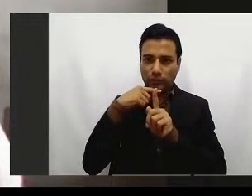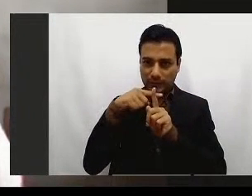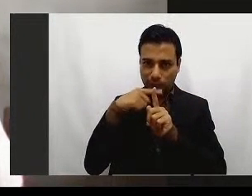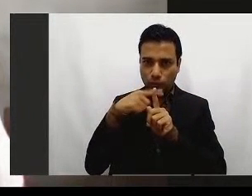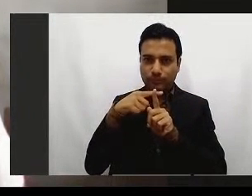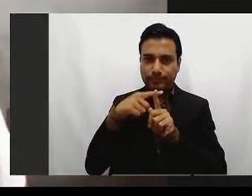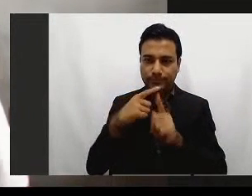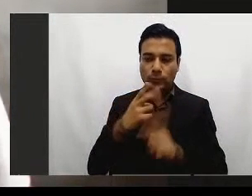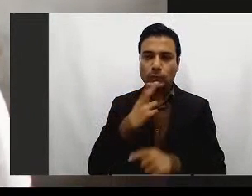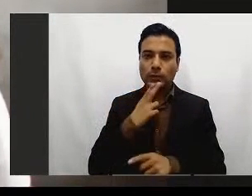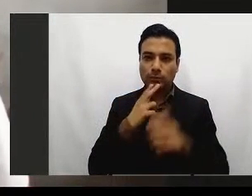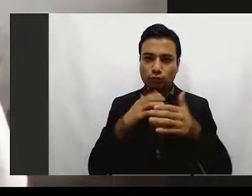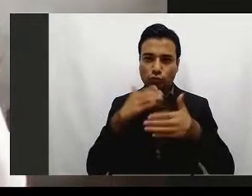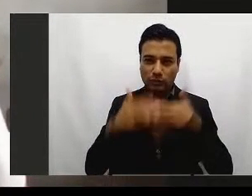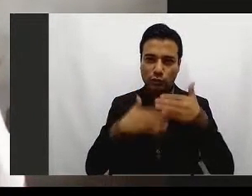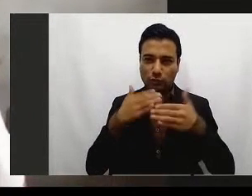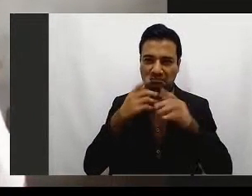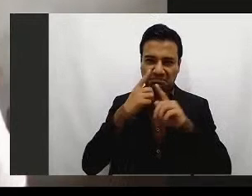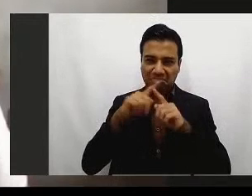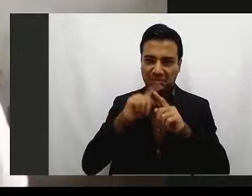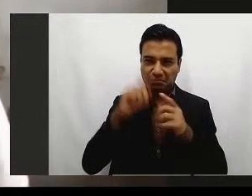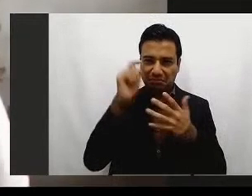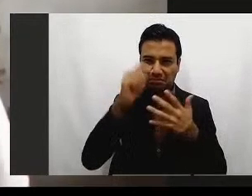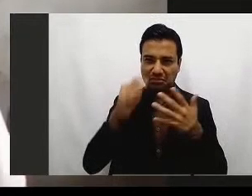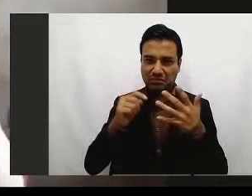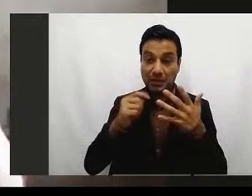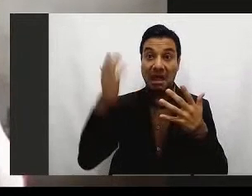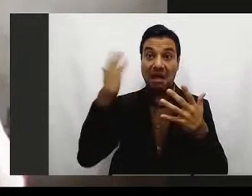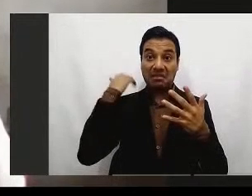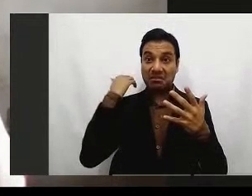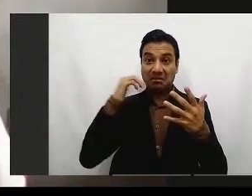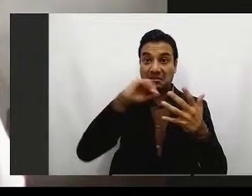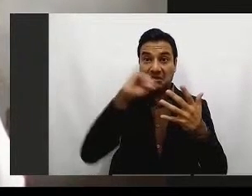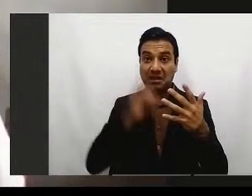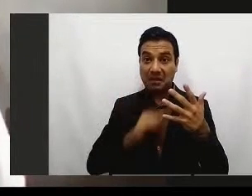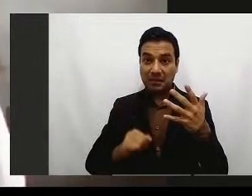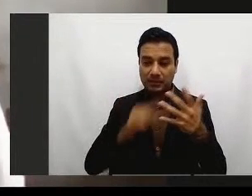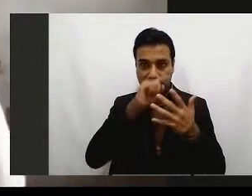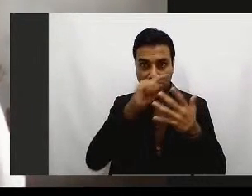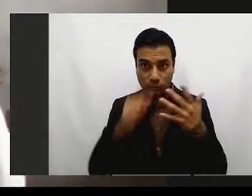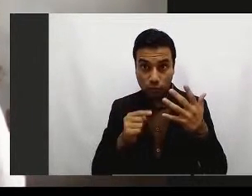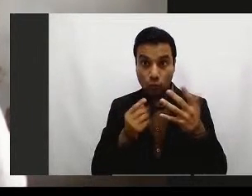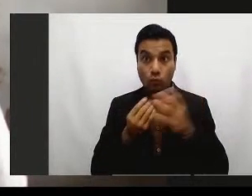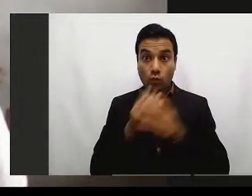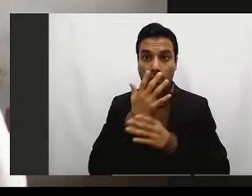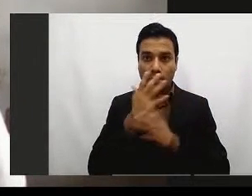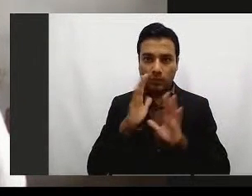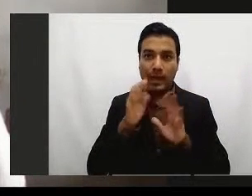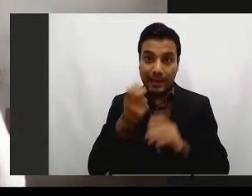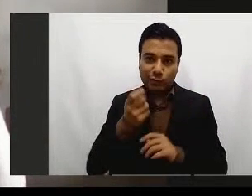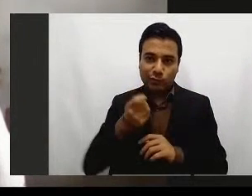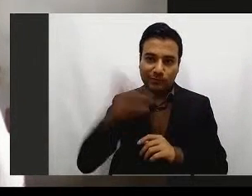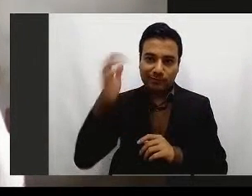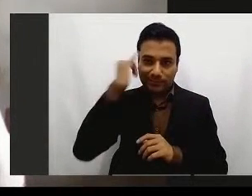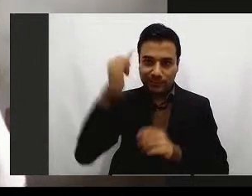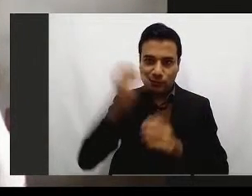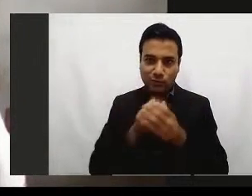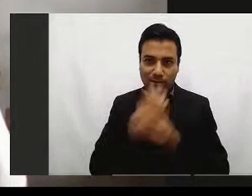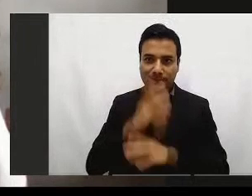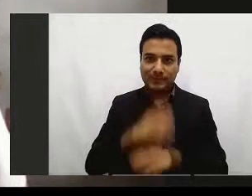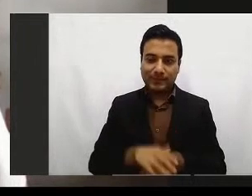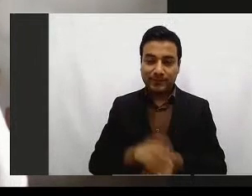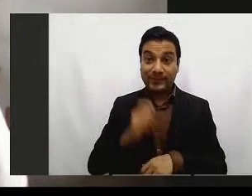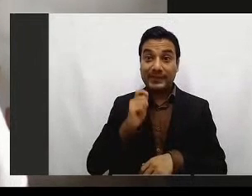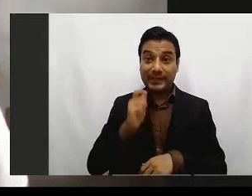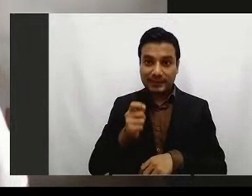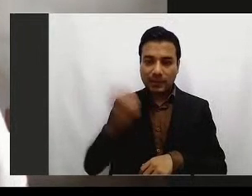procesos distintos que quizá no hemos intentado antes y que por ello son innovadores, ¿no? Esto implica hacer las cosas de una manera muy diferente a